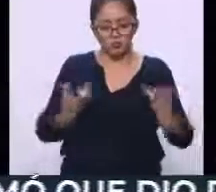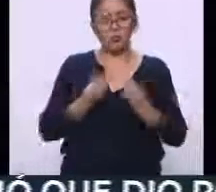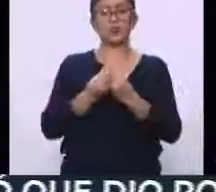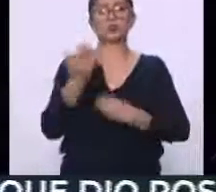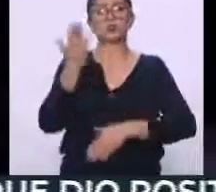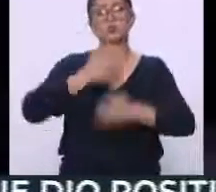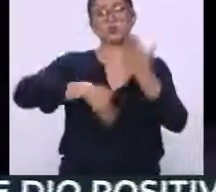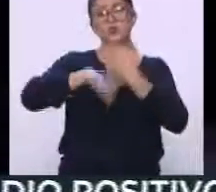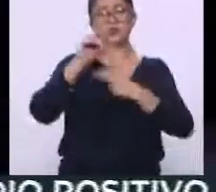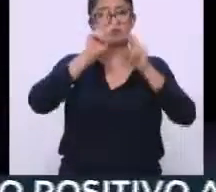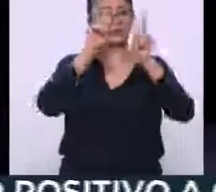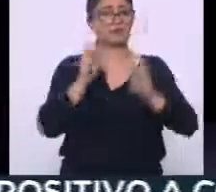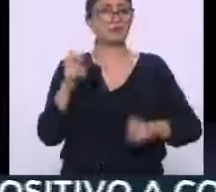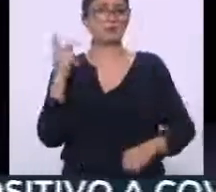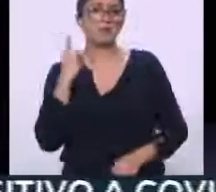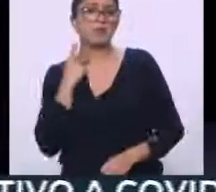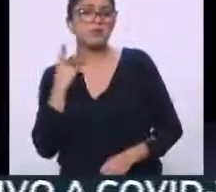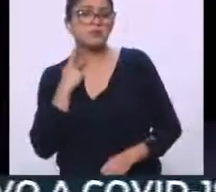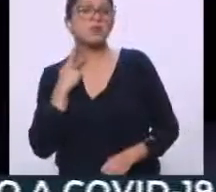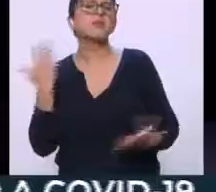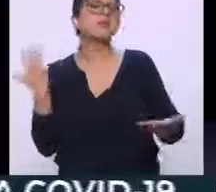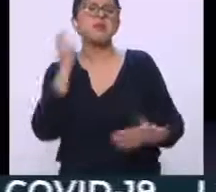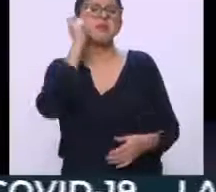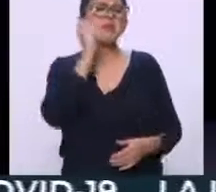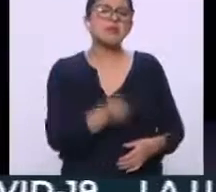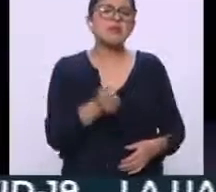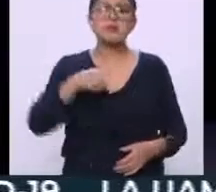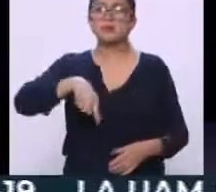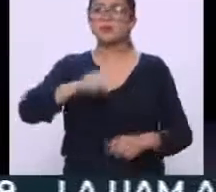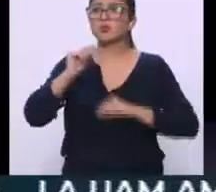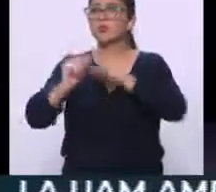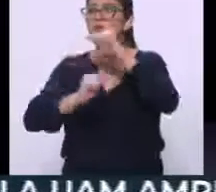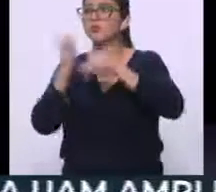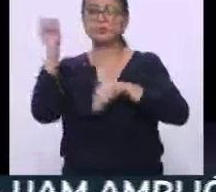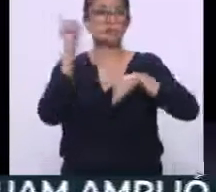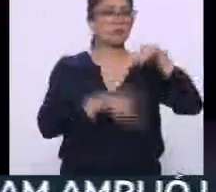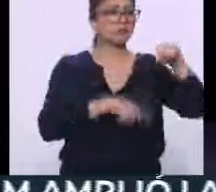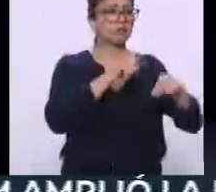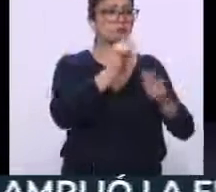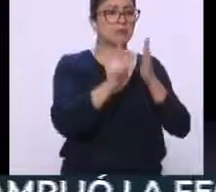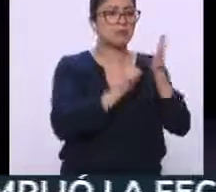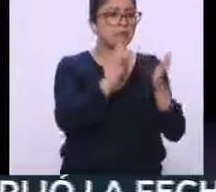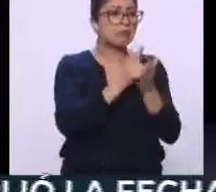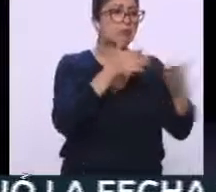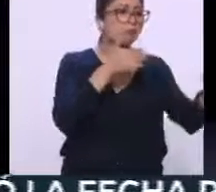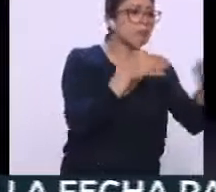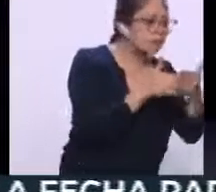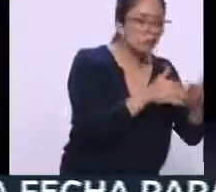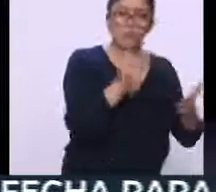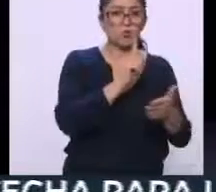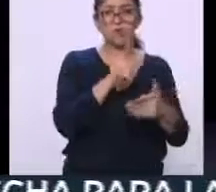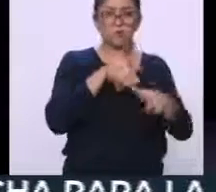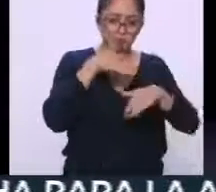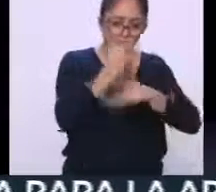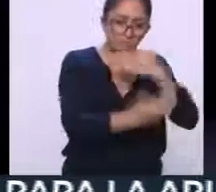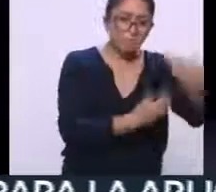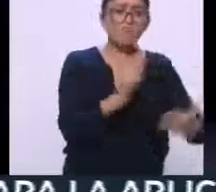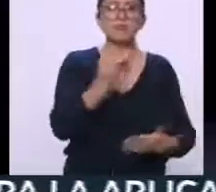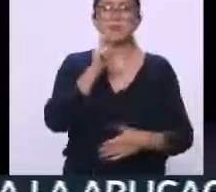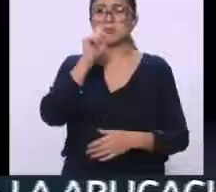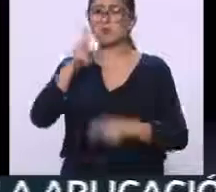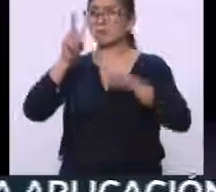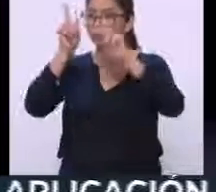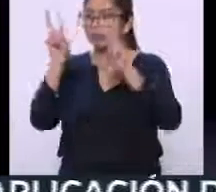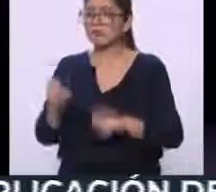una estrategia política, ¿no? Para lograr que se destraben leyes, que se genere cierta política pública,